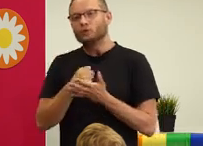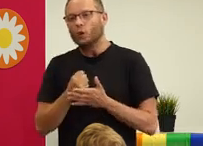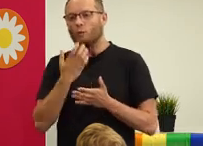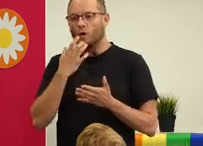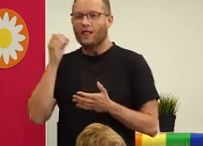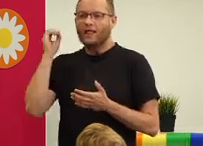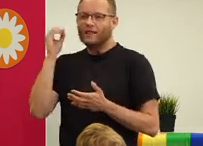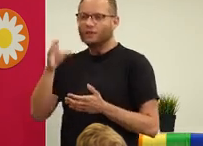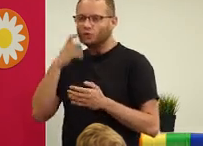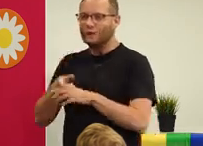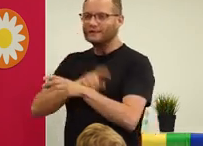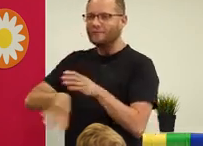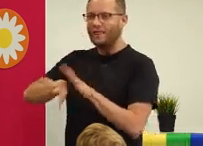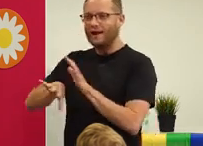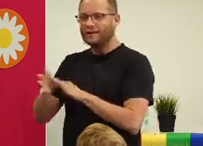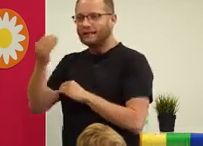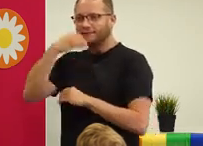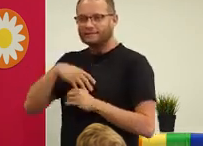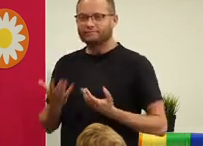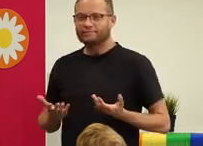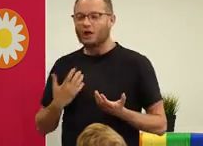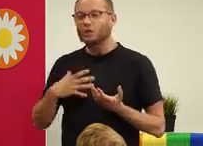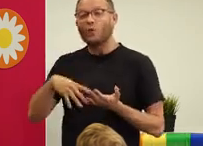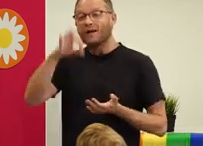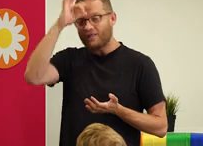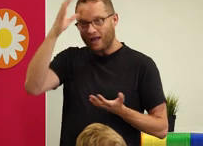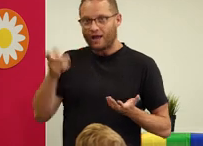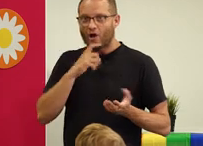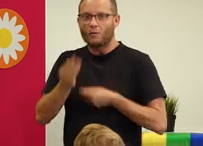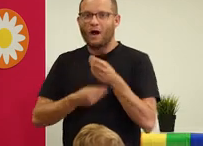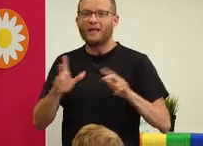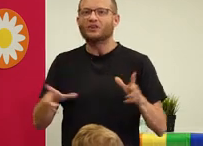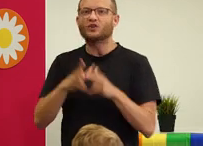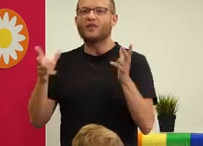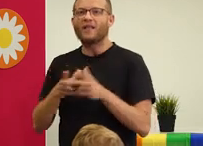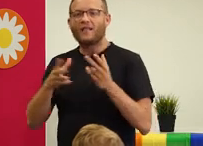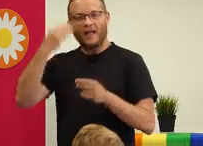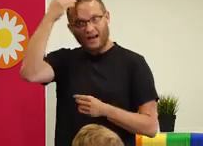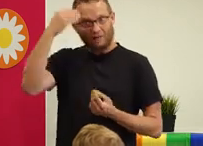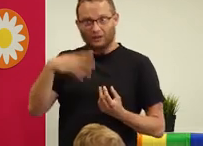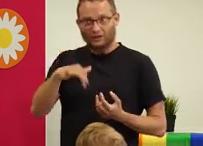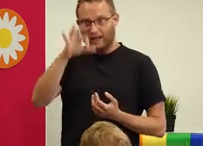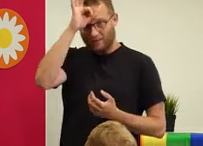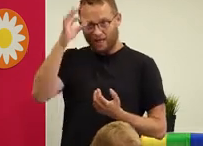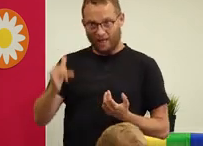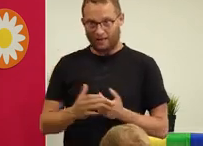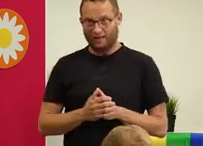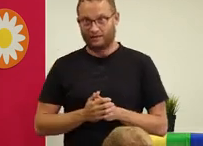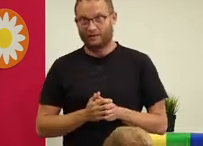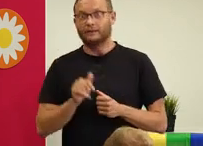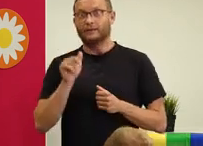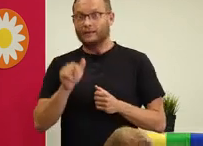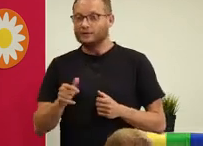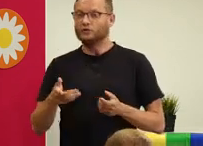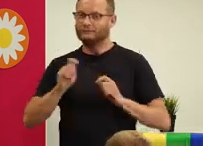el discurso de la extrema derecha y no sabes, no tienes ni puñetera idea de cómo son las sociedades árabes? ¿No? Pues eso es